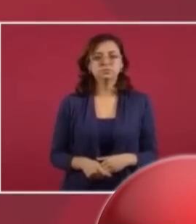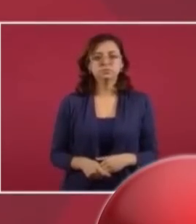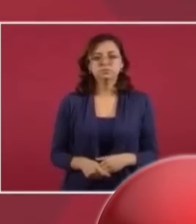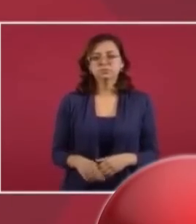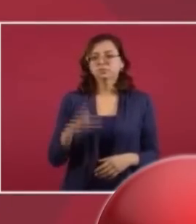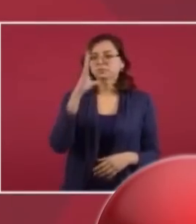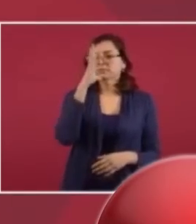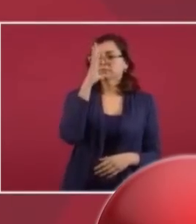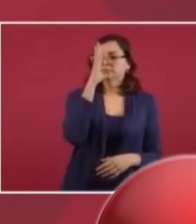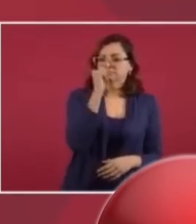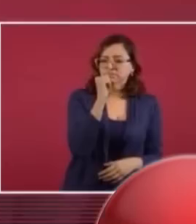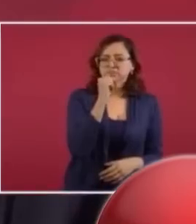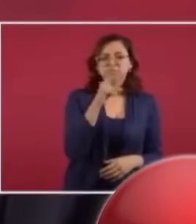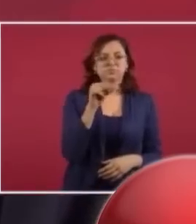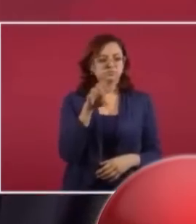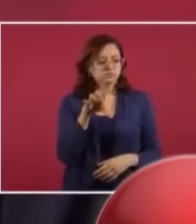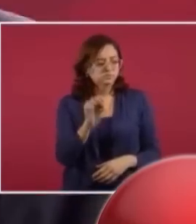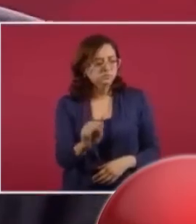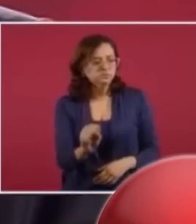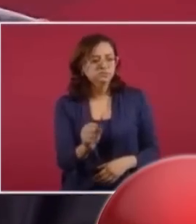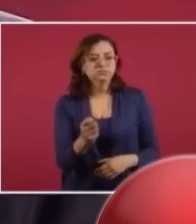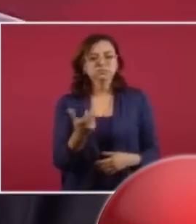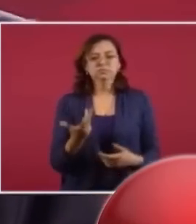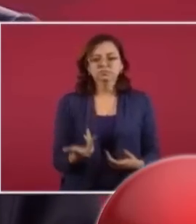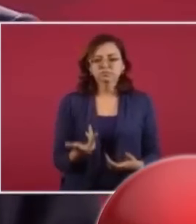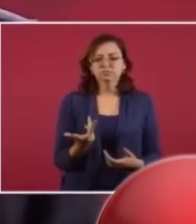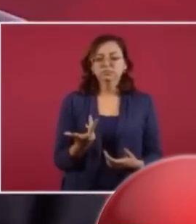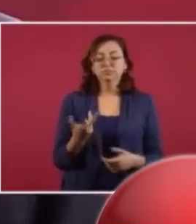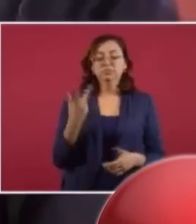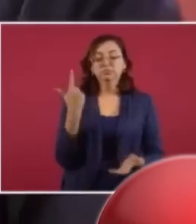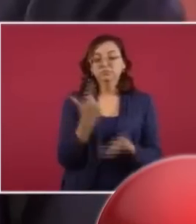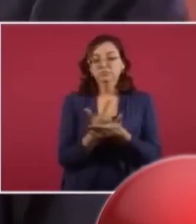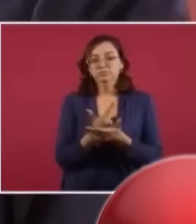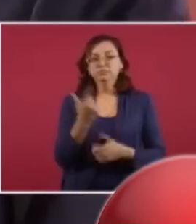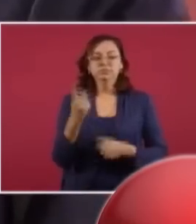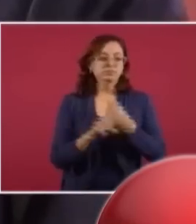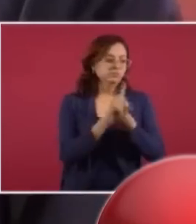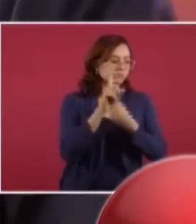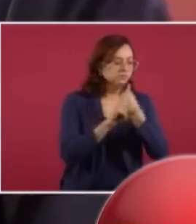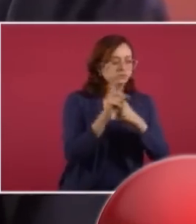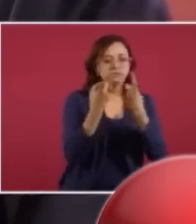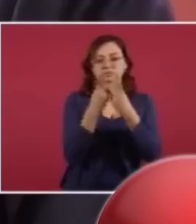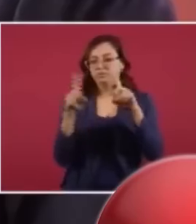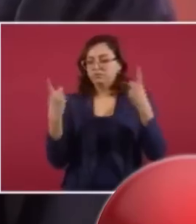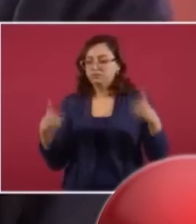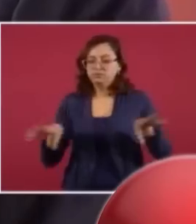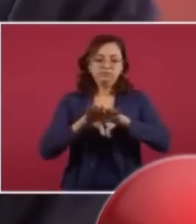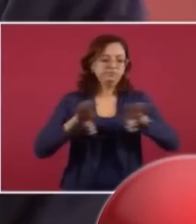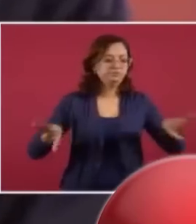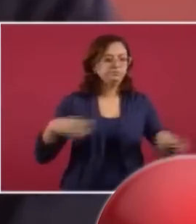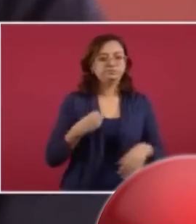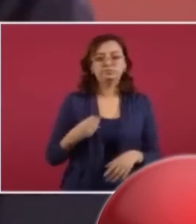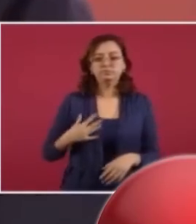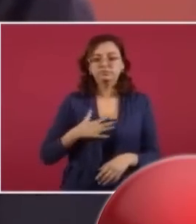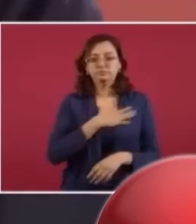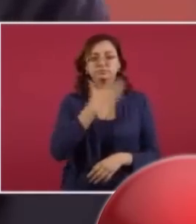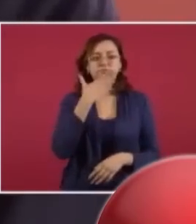no se puede, no nos va a alcanzar, vamos a poner en riesgo el desarrollo, la democracia, el